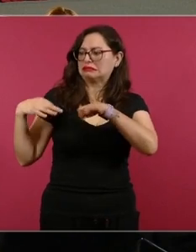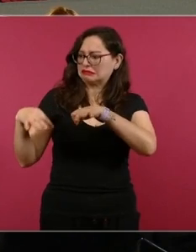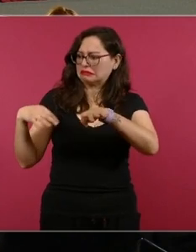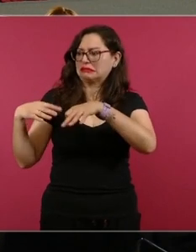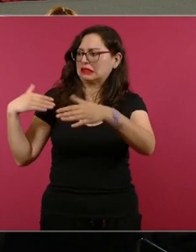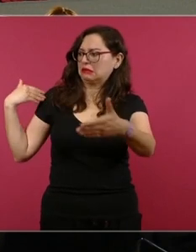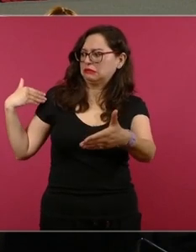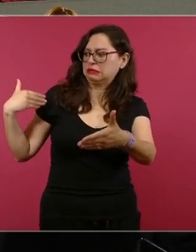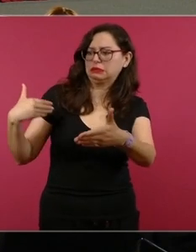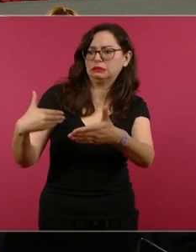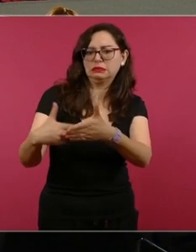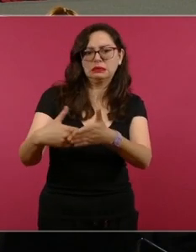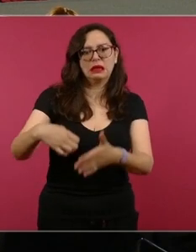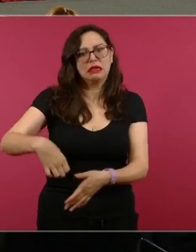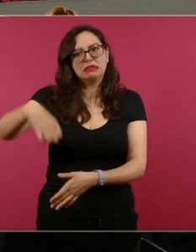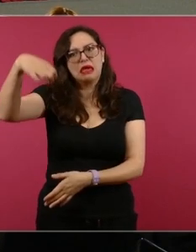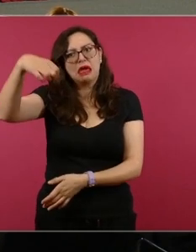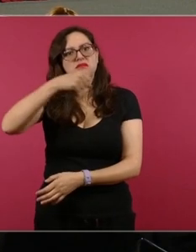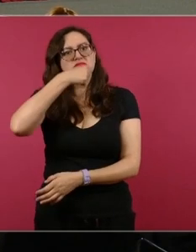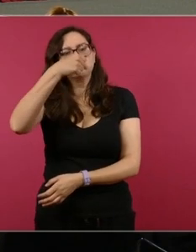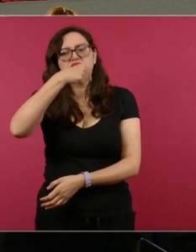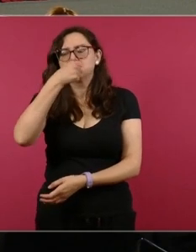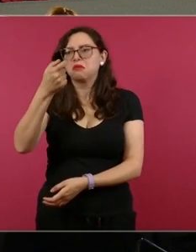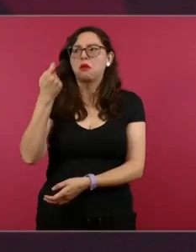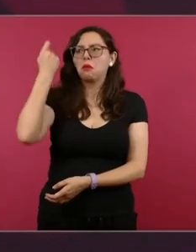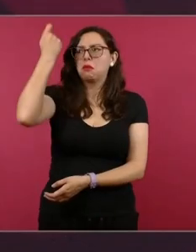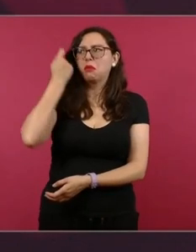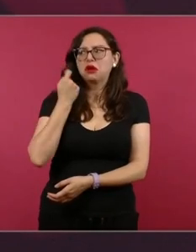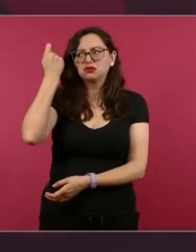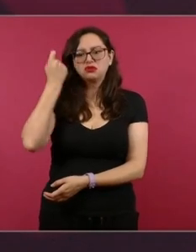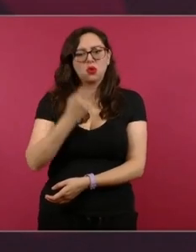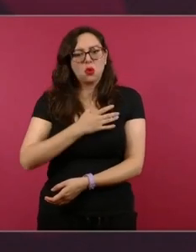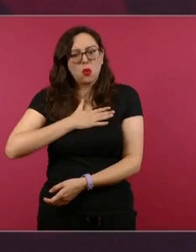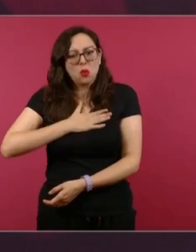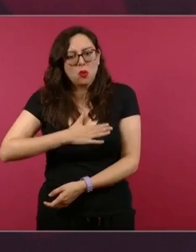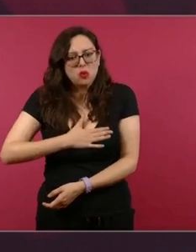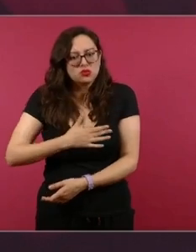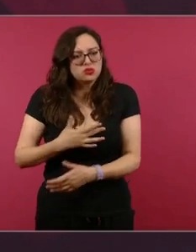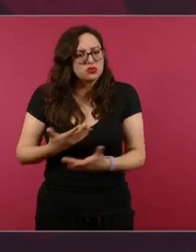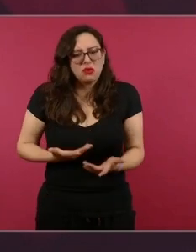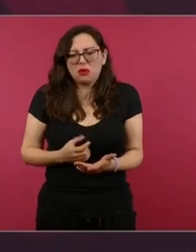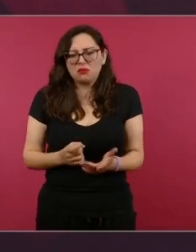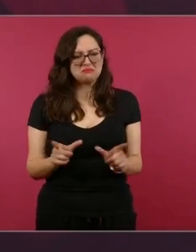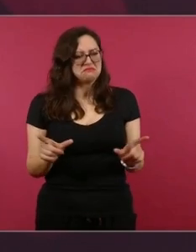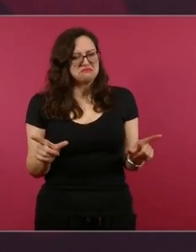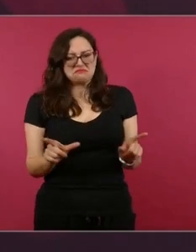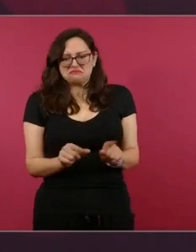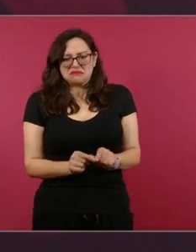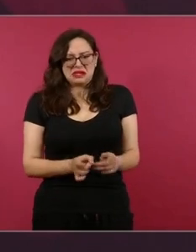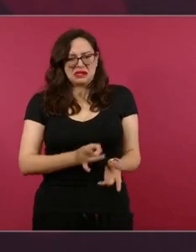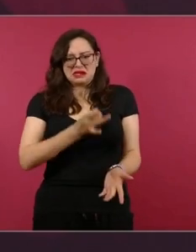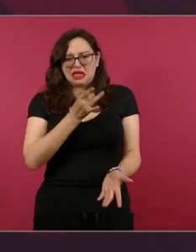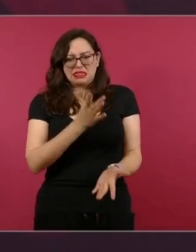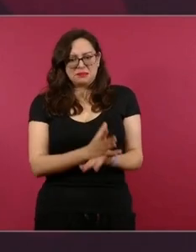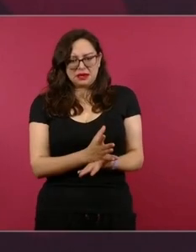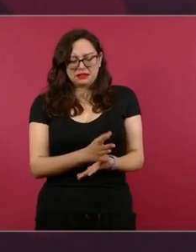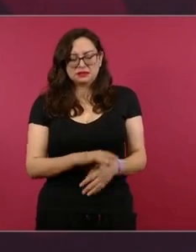con dignidad, con pensiones justas. De eso trata la reforma de pensiones para el